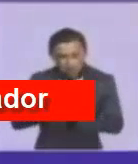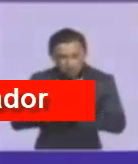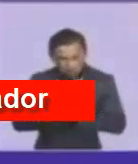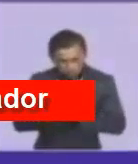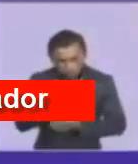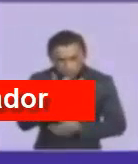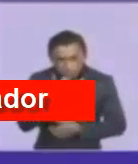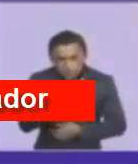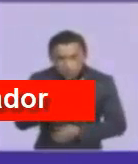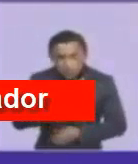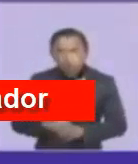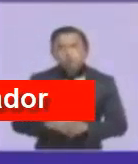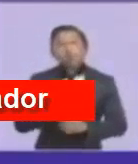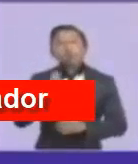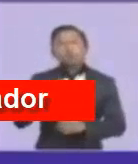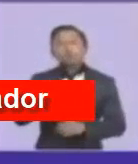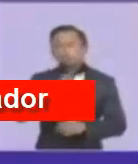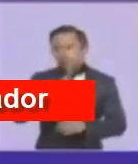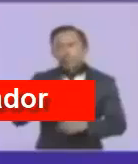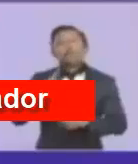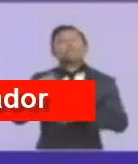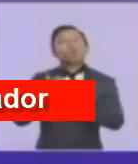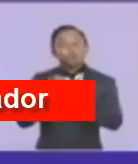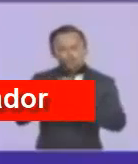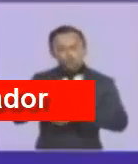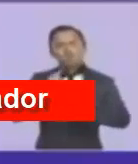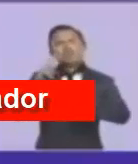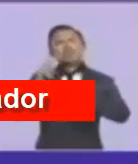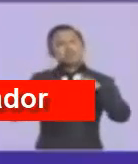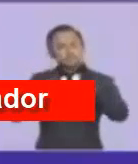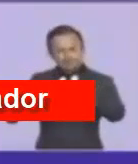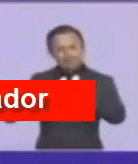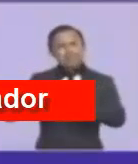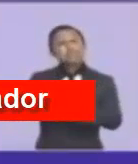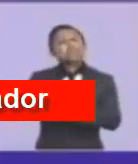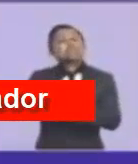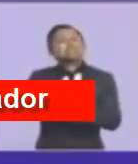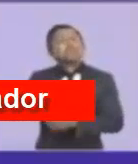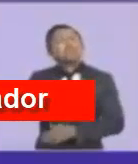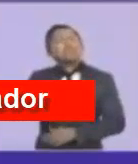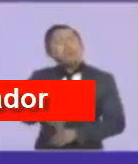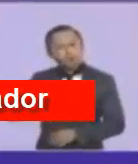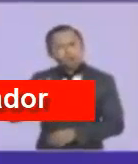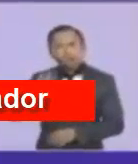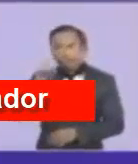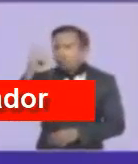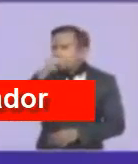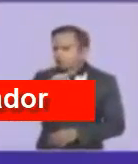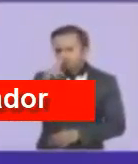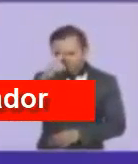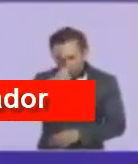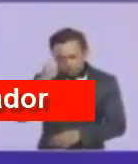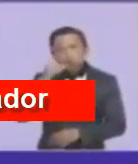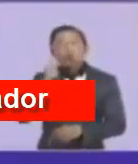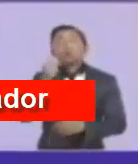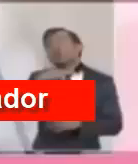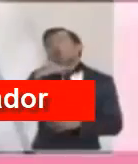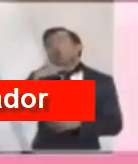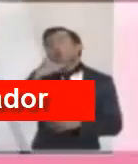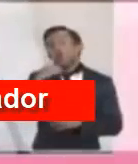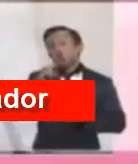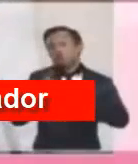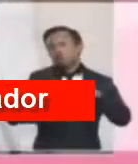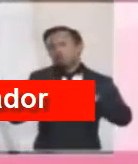tiempos y todo lo demás, me parece más complicado. A mí me parece que el formato fue benéfico para la sociedad, en términos de que la sociedad pudo